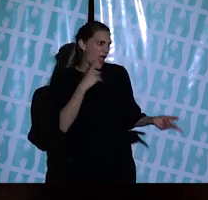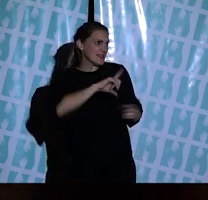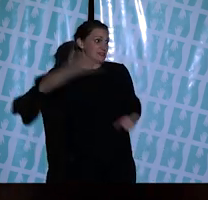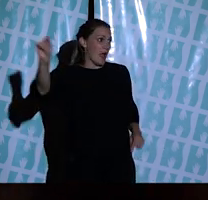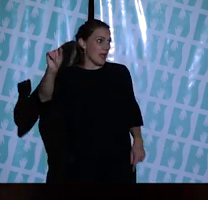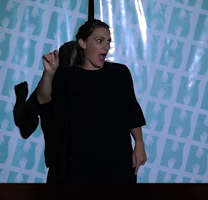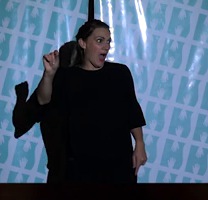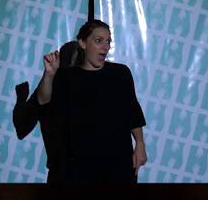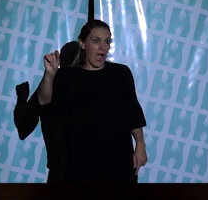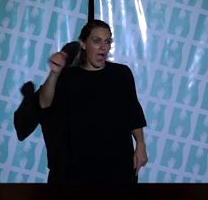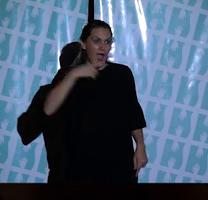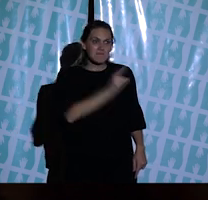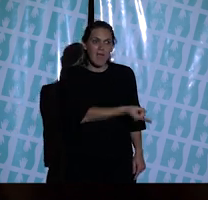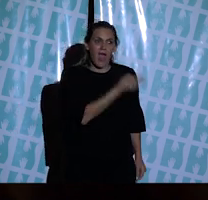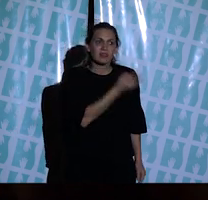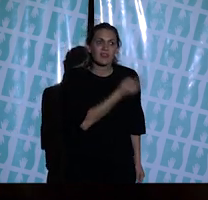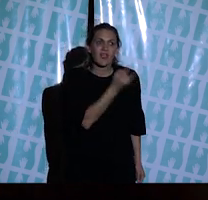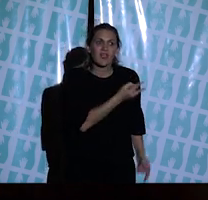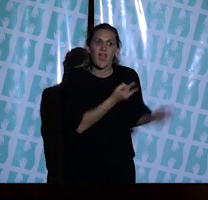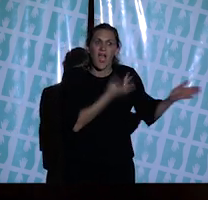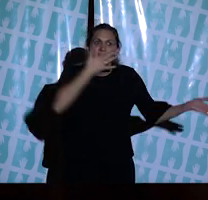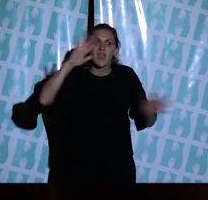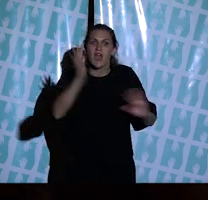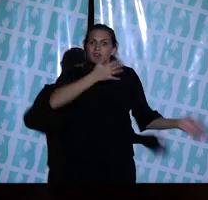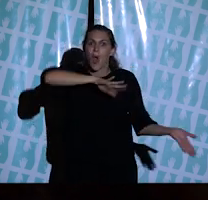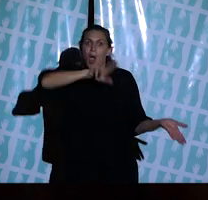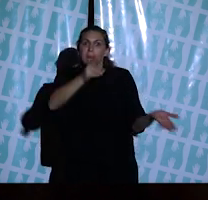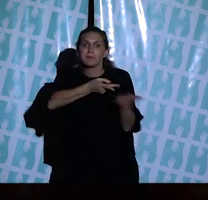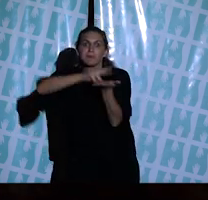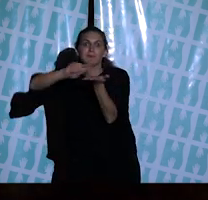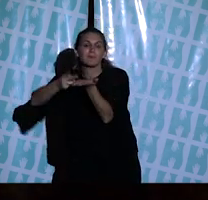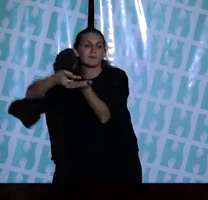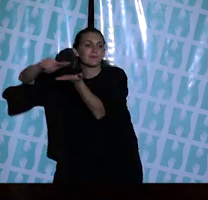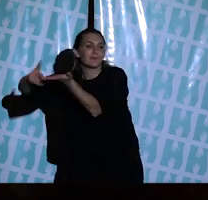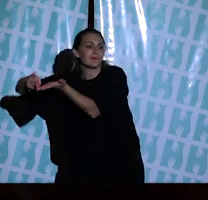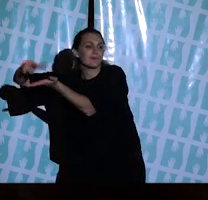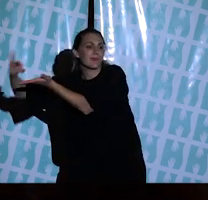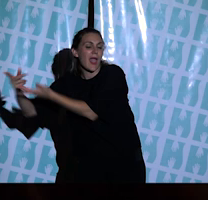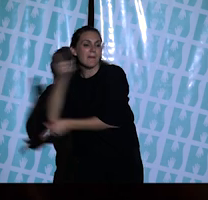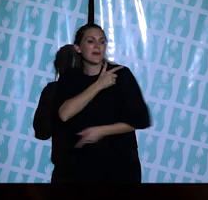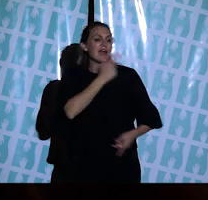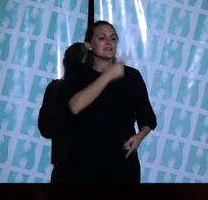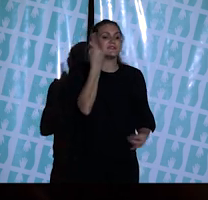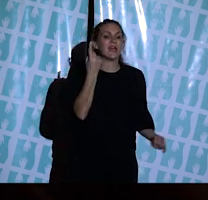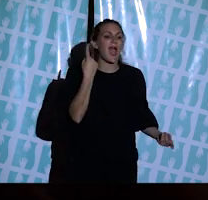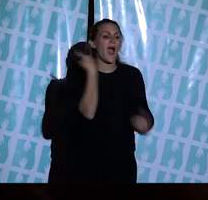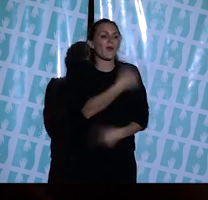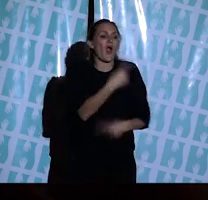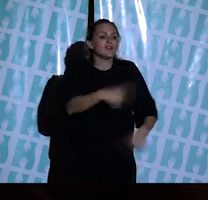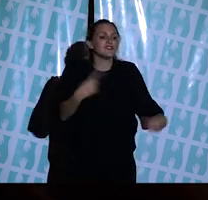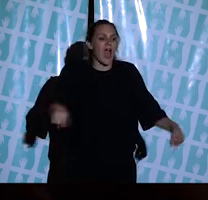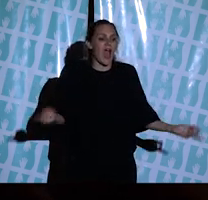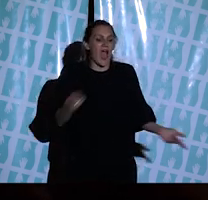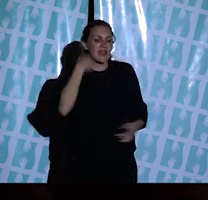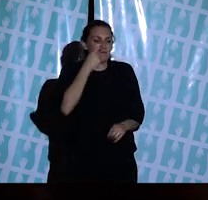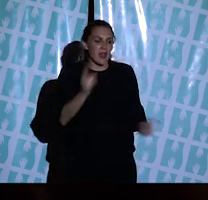miren, finge que el viento se la lleva. Como si estuviera muerta y fuera un objeto inanimado. El gato no